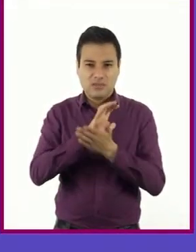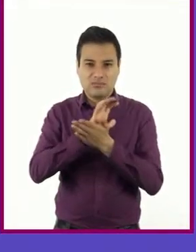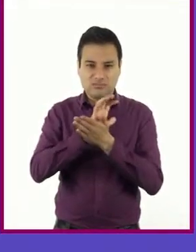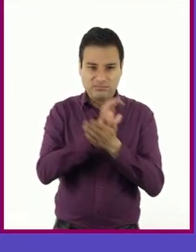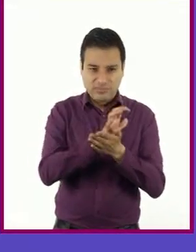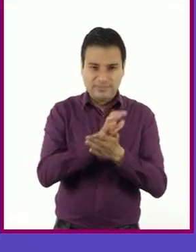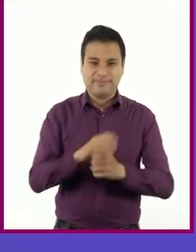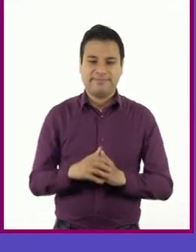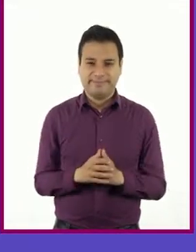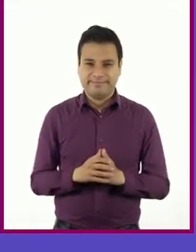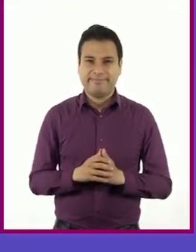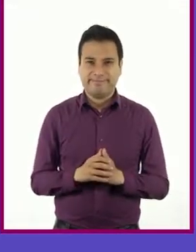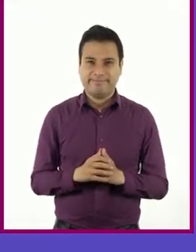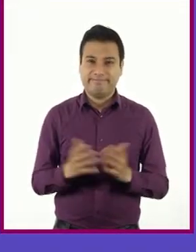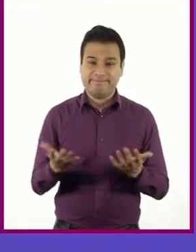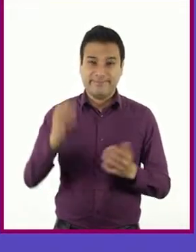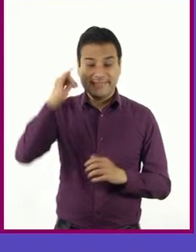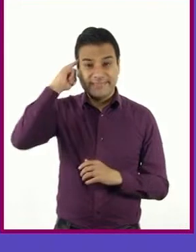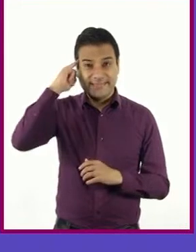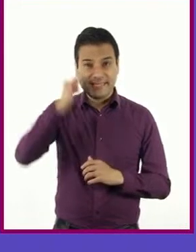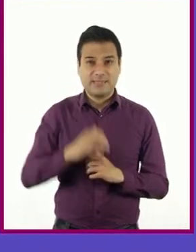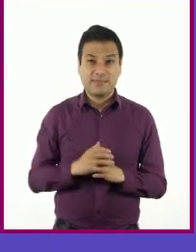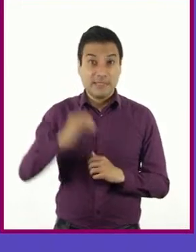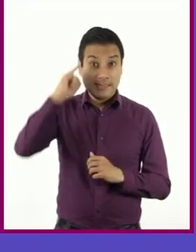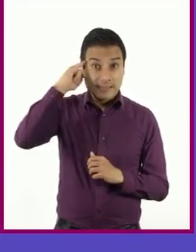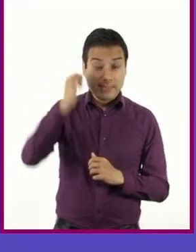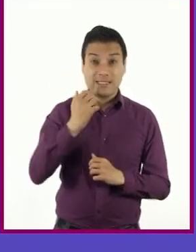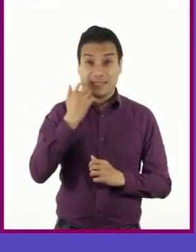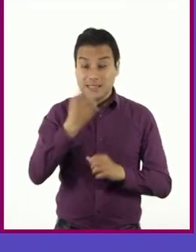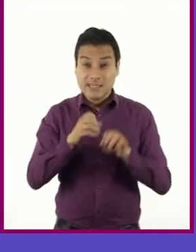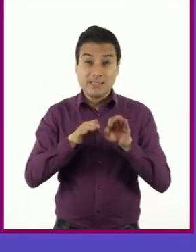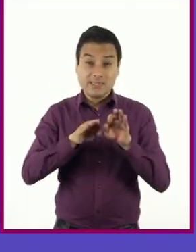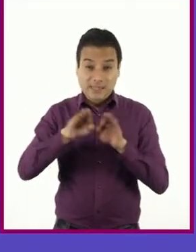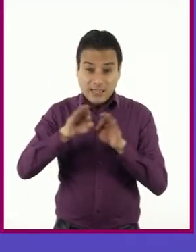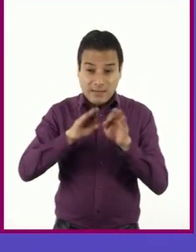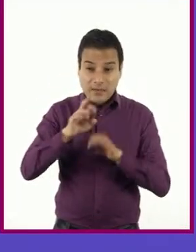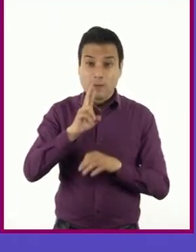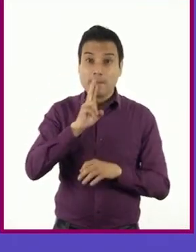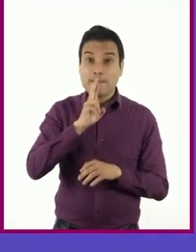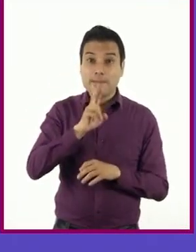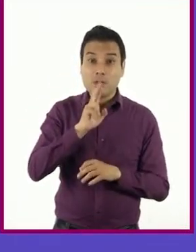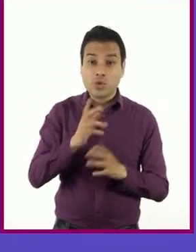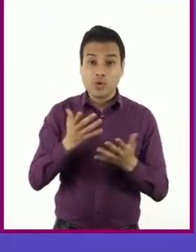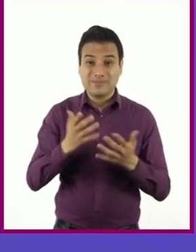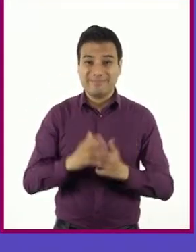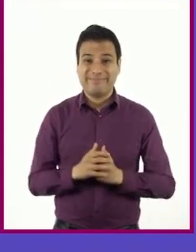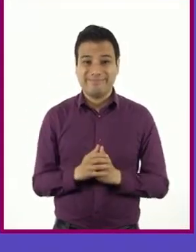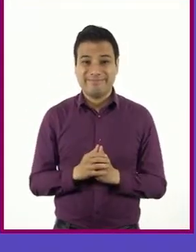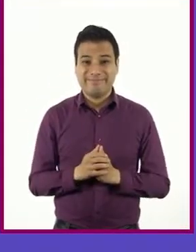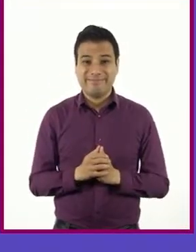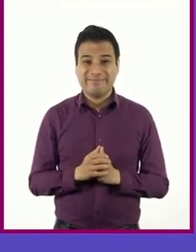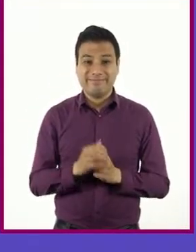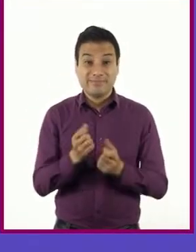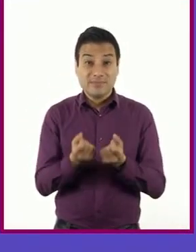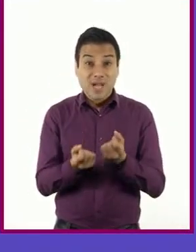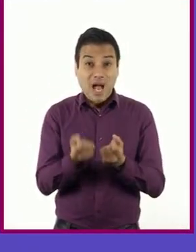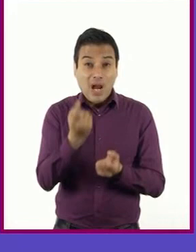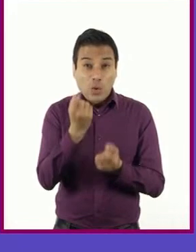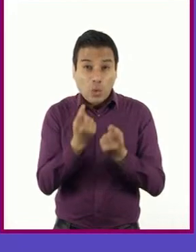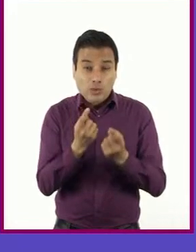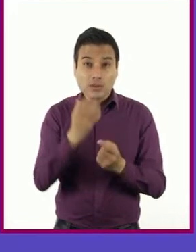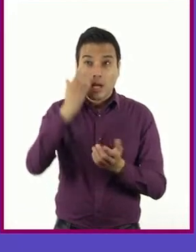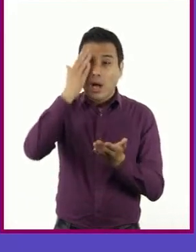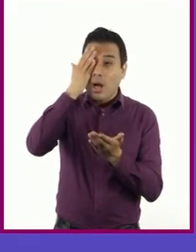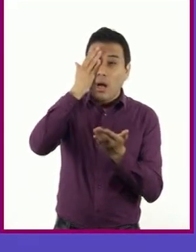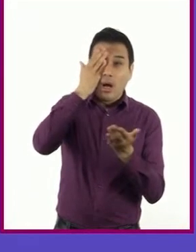quienes salen de sus comunidades en busca de mejores expectativas, algunas de las cuales lamentablemente viven de la caridad